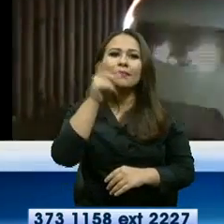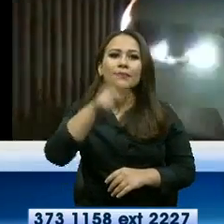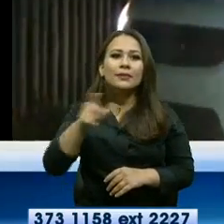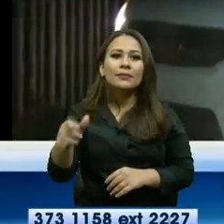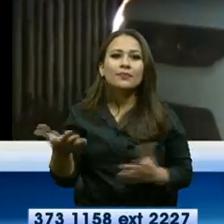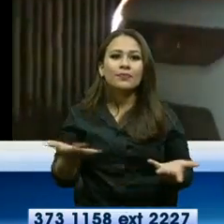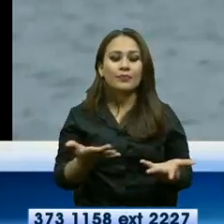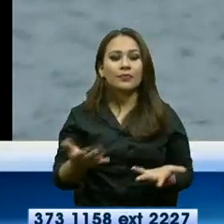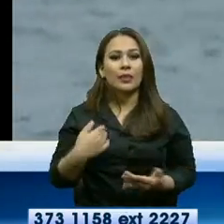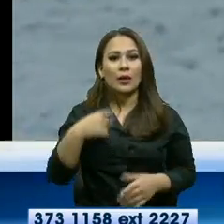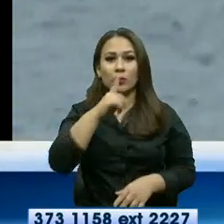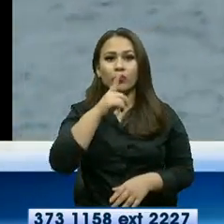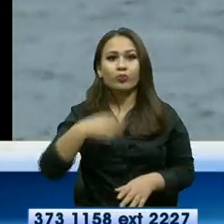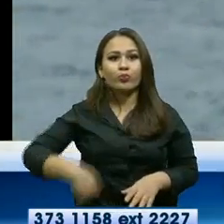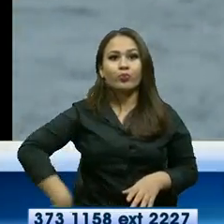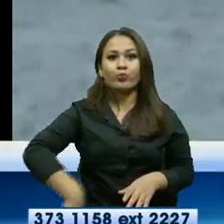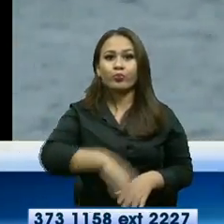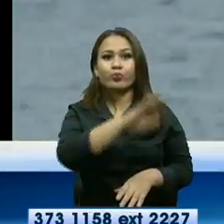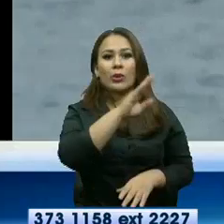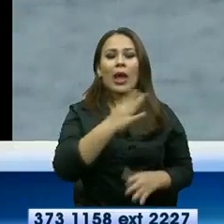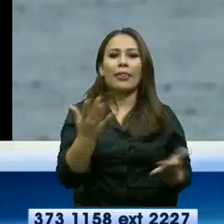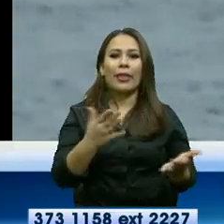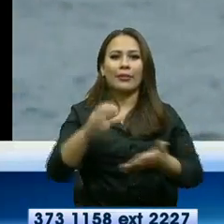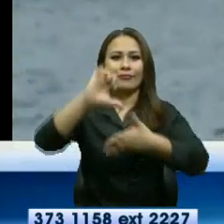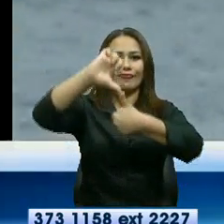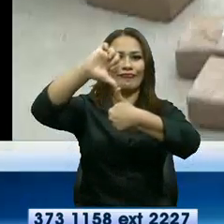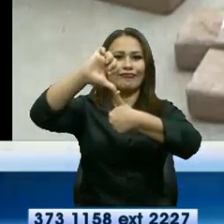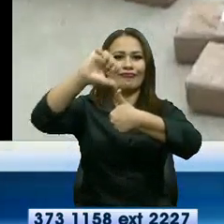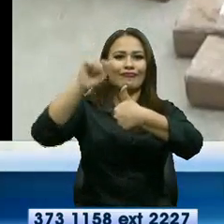narcotraficantes para llevarla hacia Centro y Norteamérica.